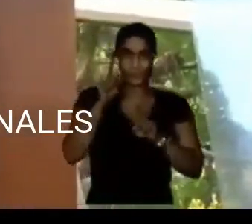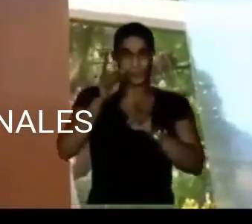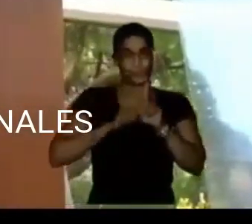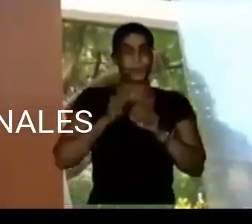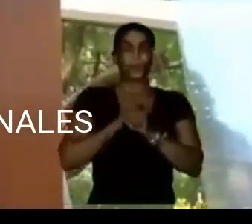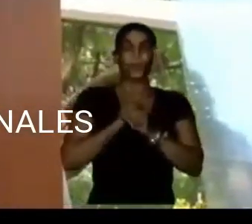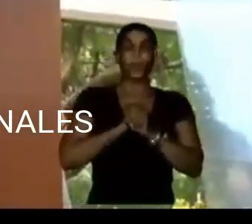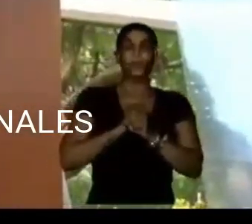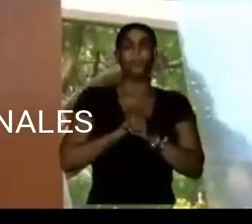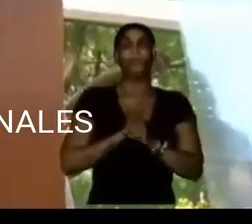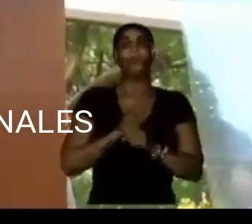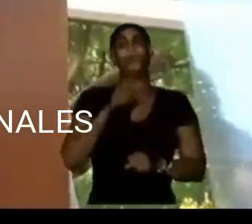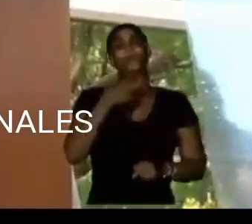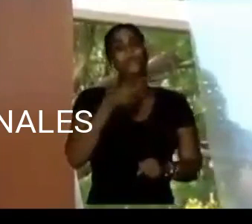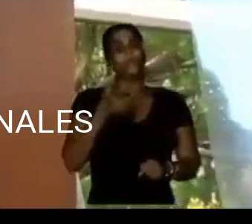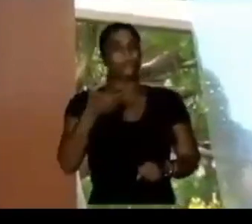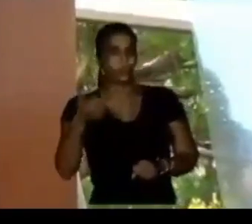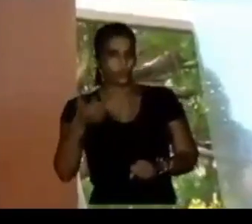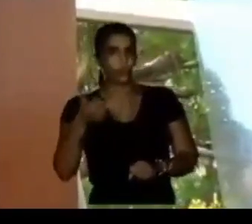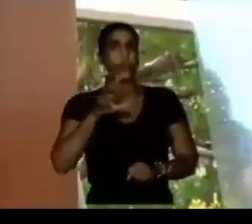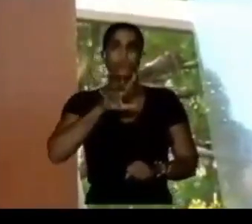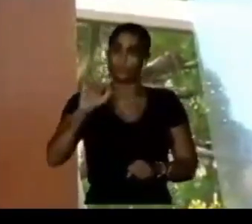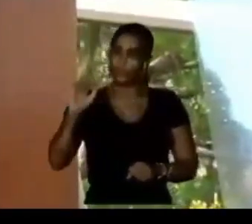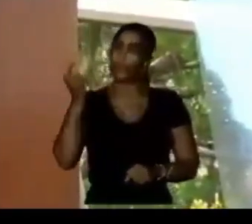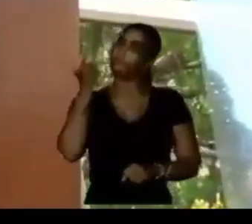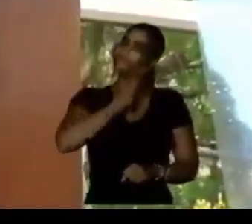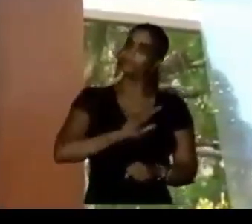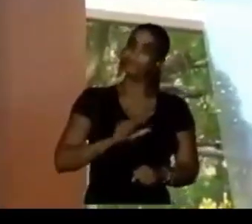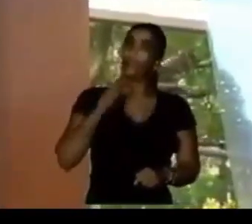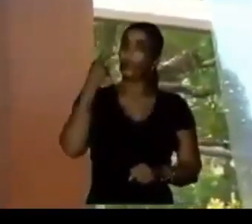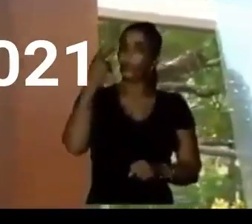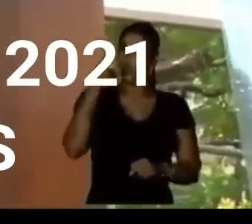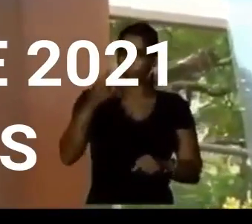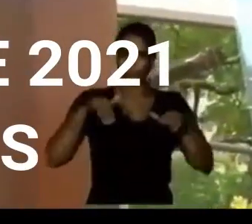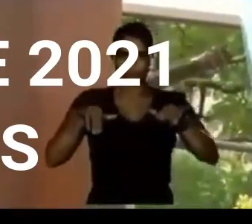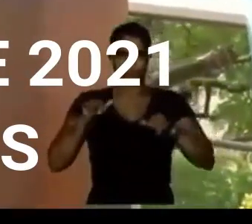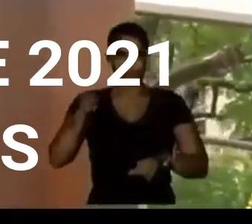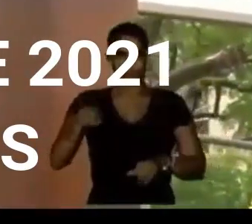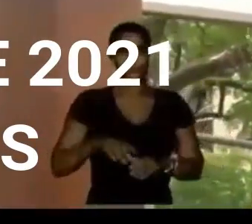año, de 2021, nosotros vamos a aperturar 2 nuevos mercados.